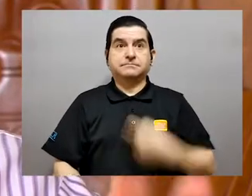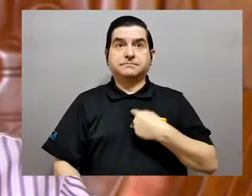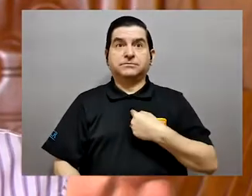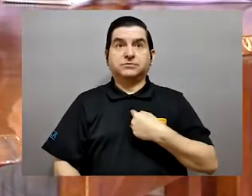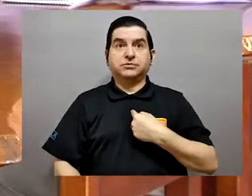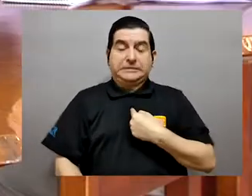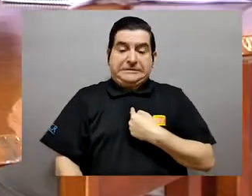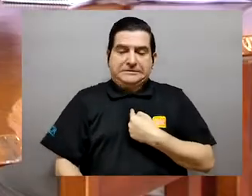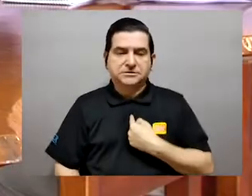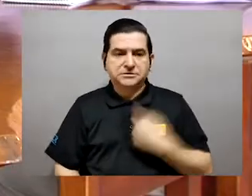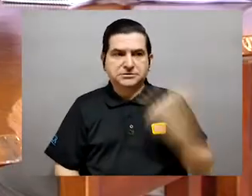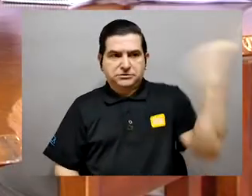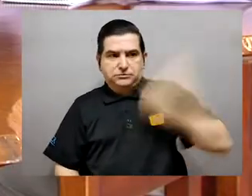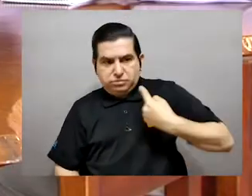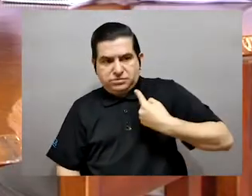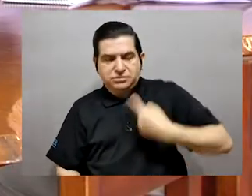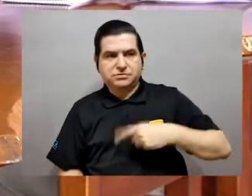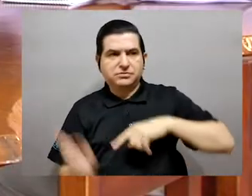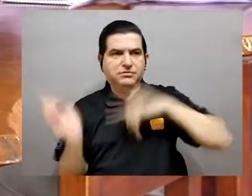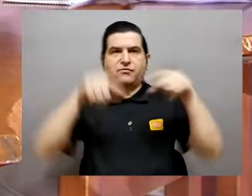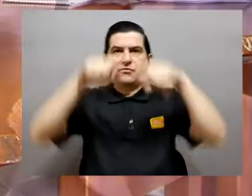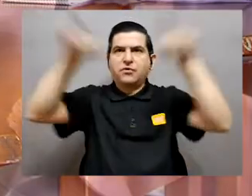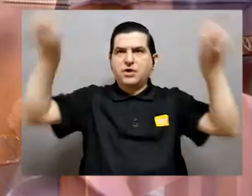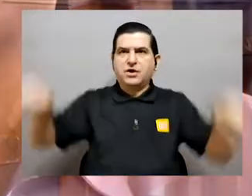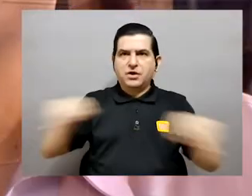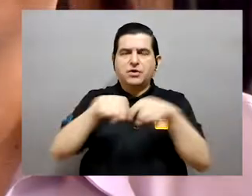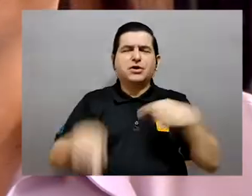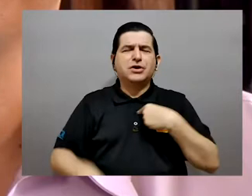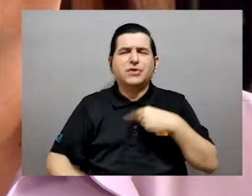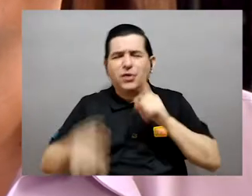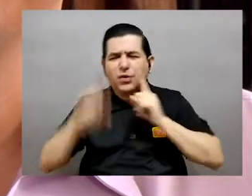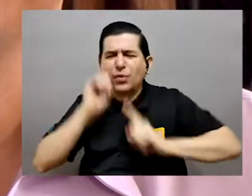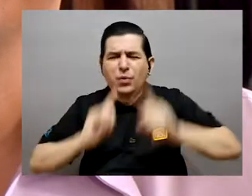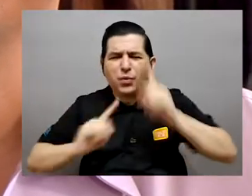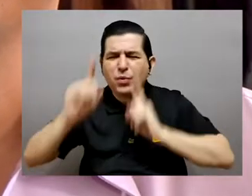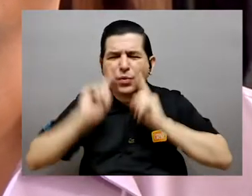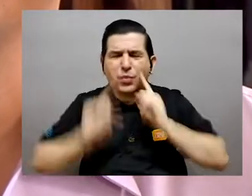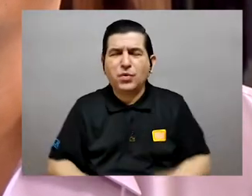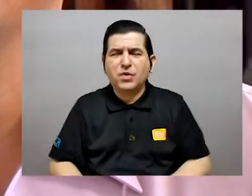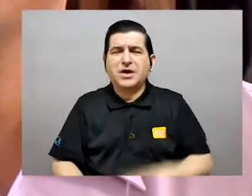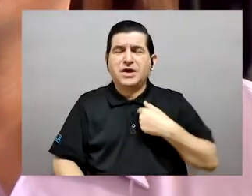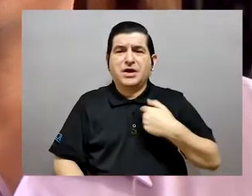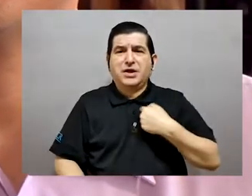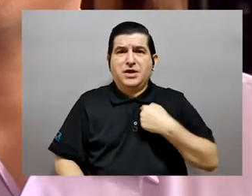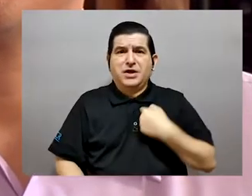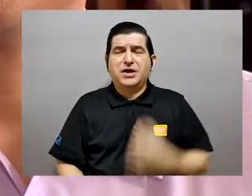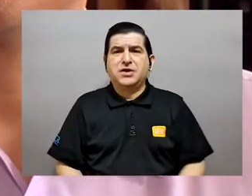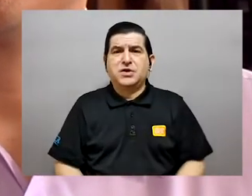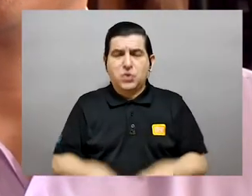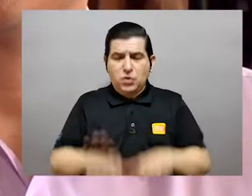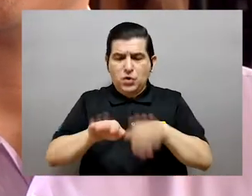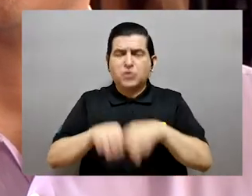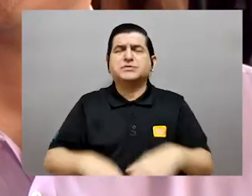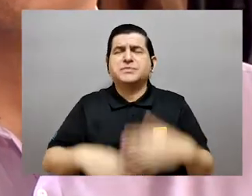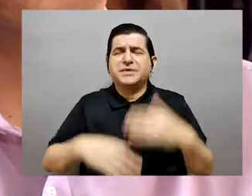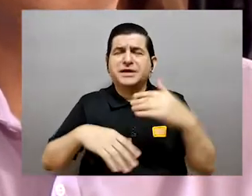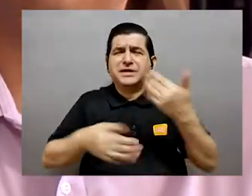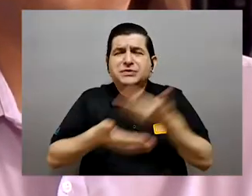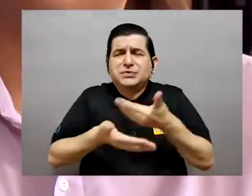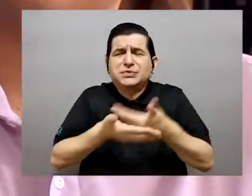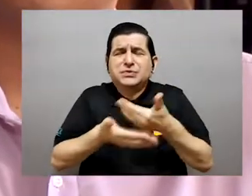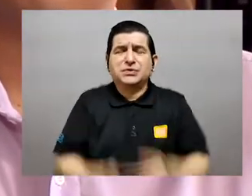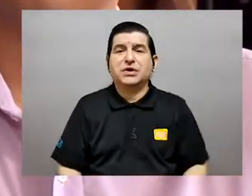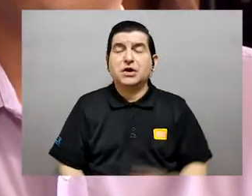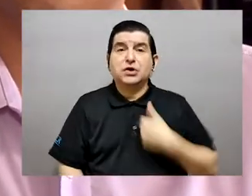usted se queda en matemáticas. Me dejó, me hizo repetir tercer grado. Pero yo en tercer grado andaba pidiendo trabajo en la panadería, jalando